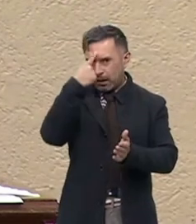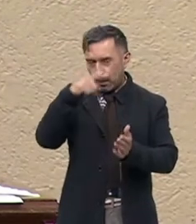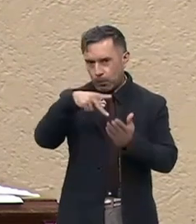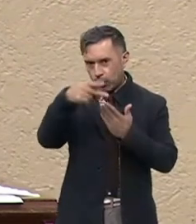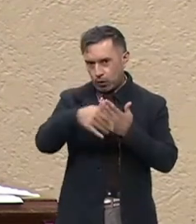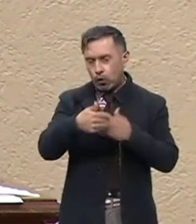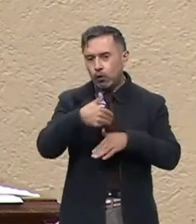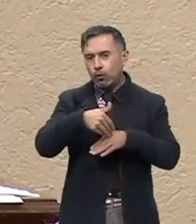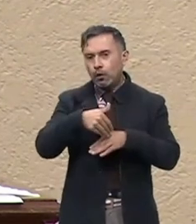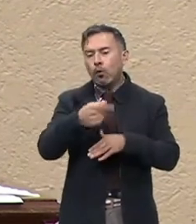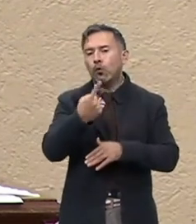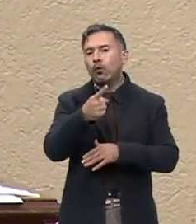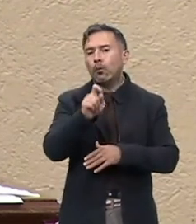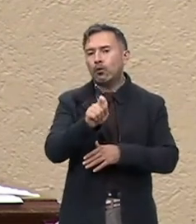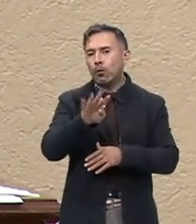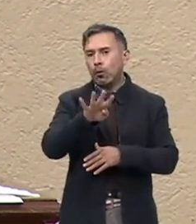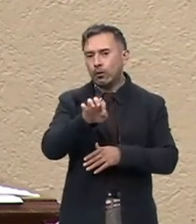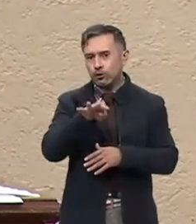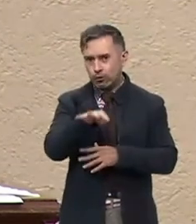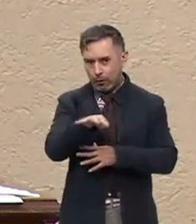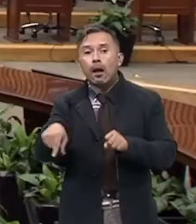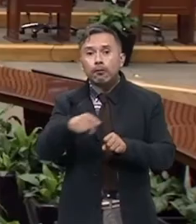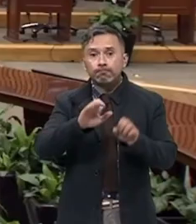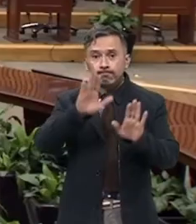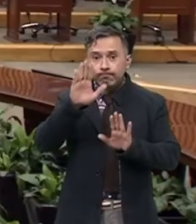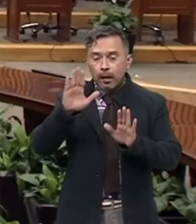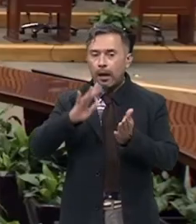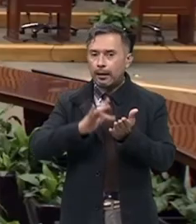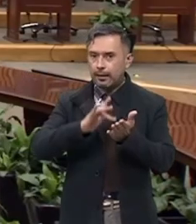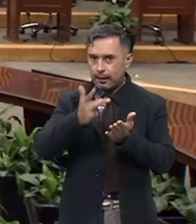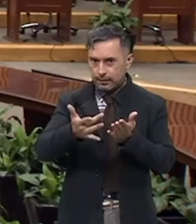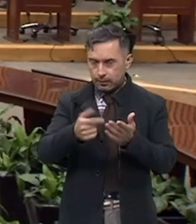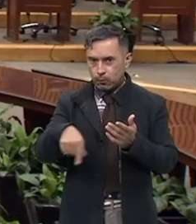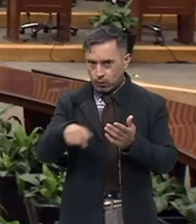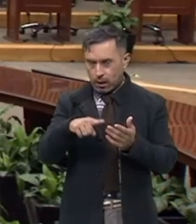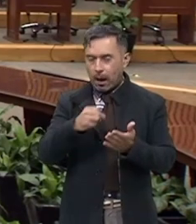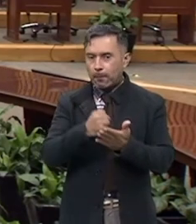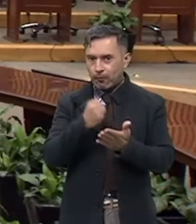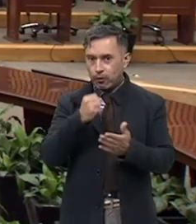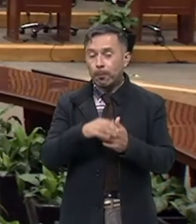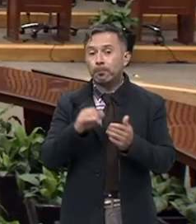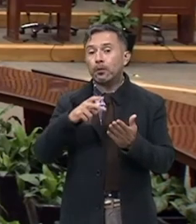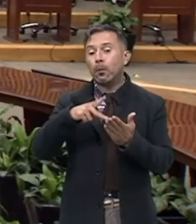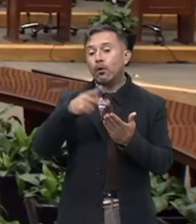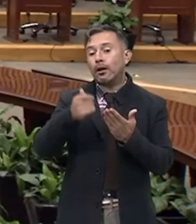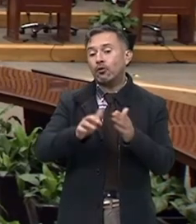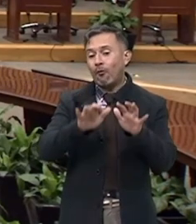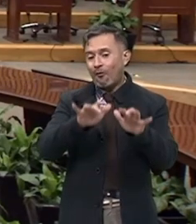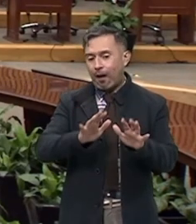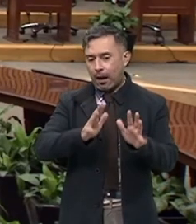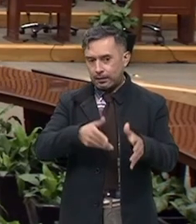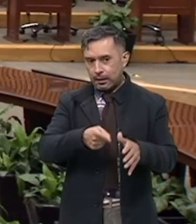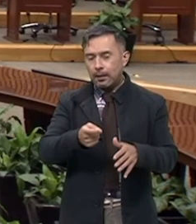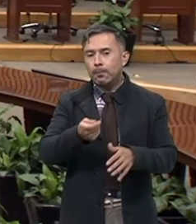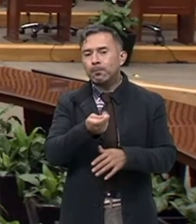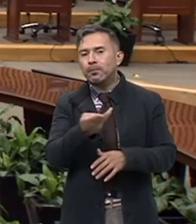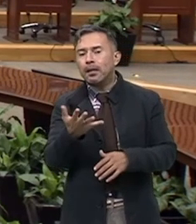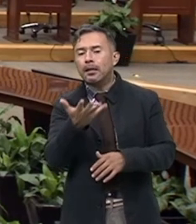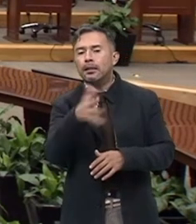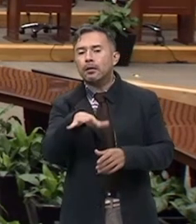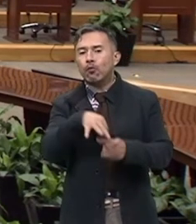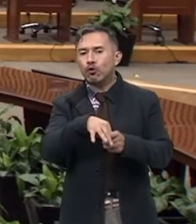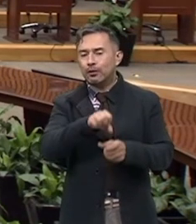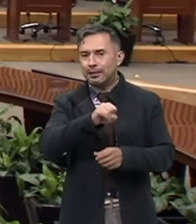1.419 como viene el proyecto y como viene el proyecto por 10 votos a favor un voto en contra ahora